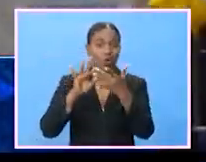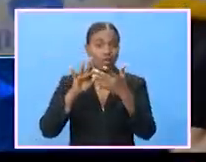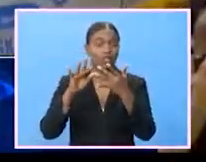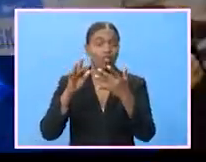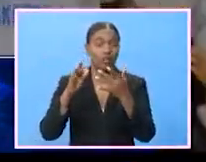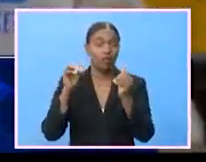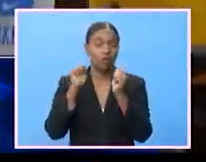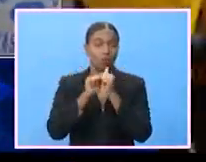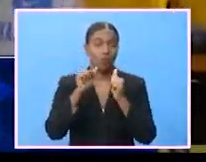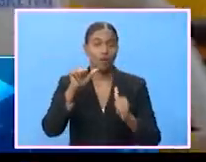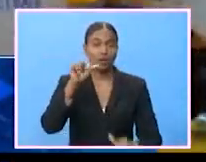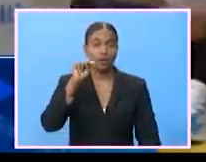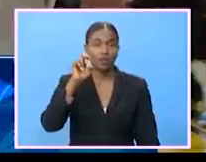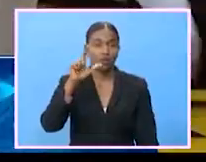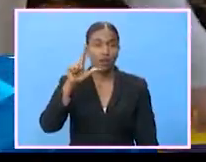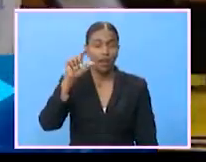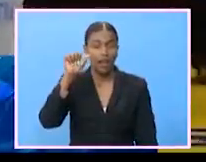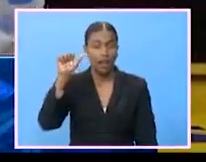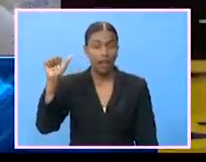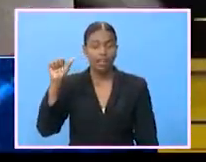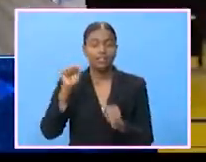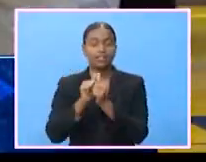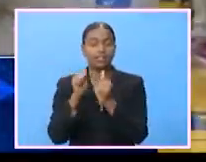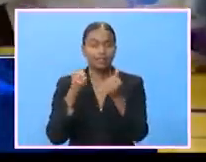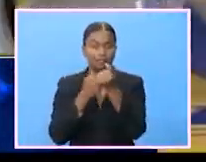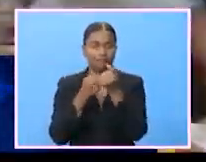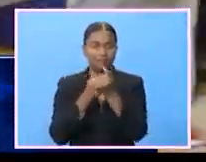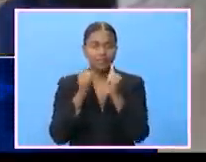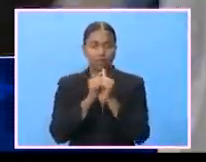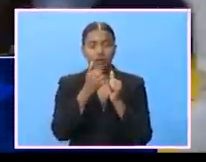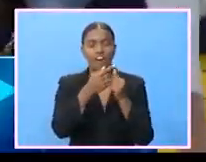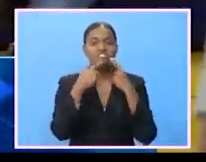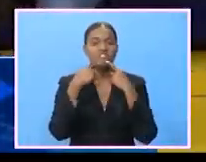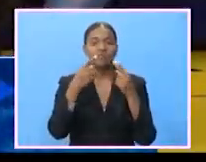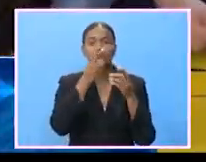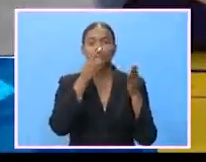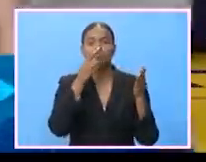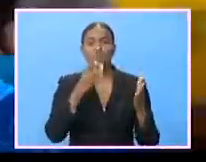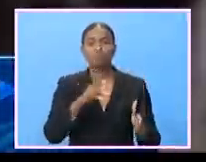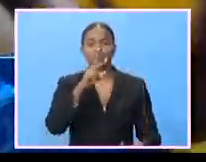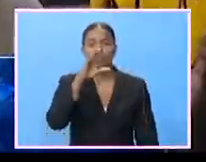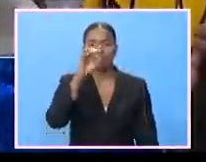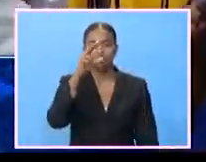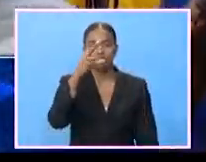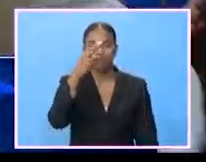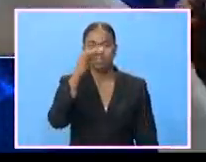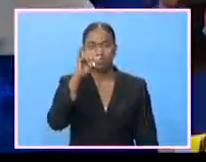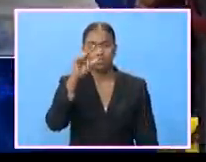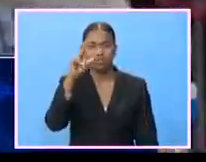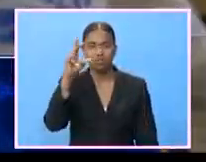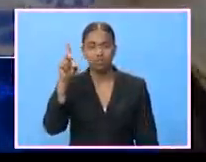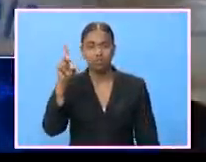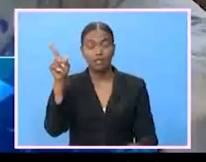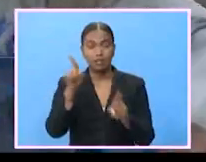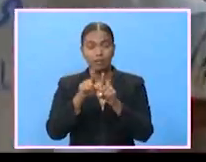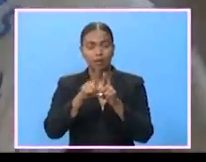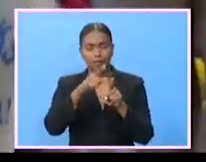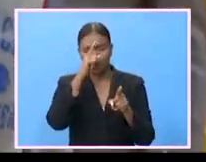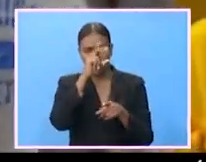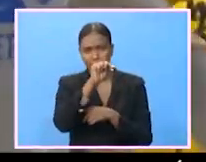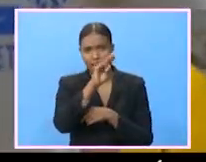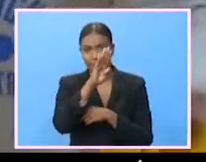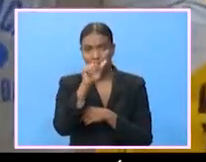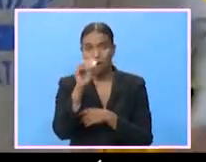anteriormente con Anuel AA, que también ha colaborado con el artista urbano dominicano Rochy RD. Y a propósito de la NBA,